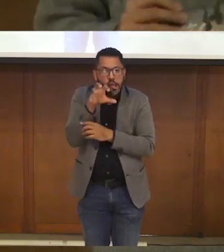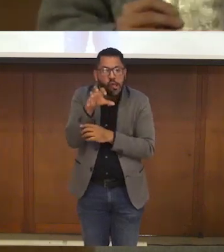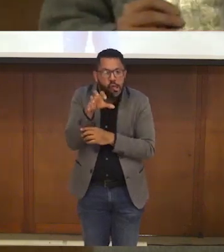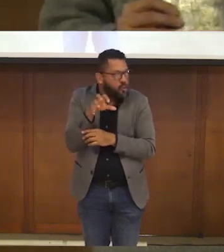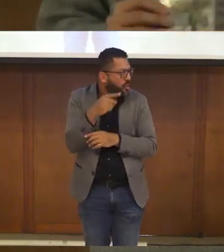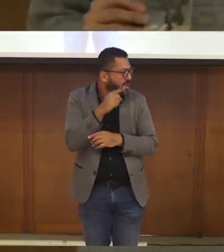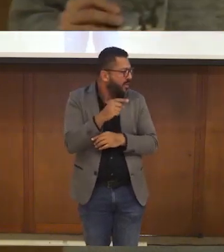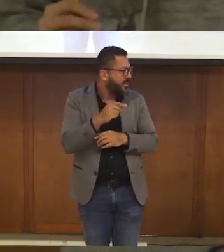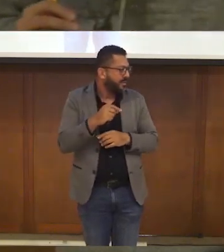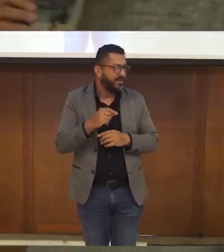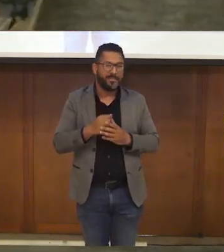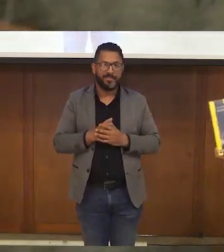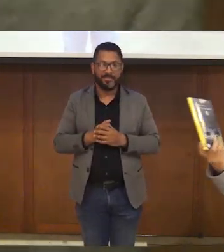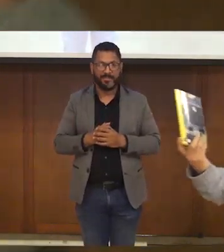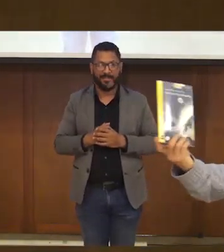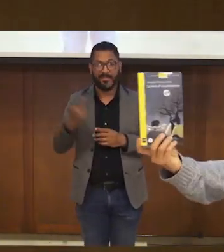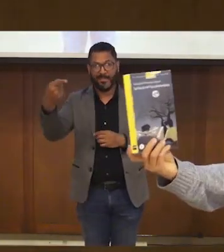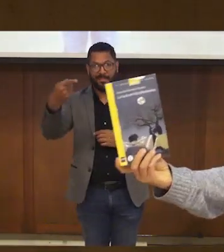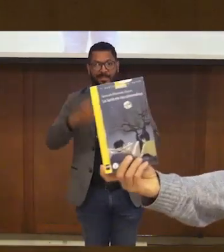un chamizo, porque los...